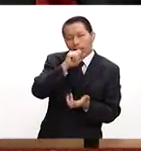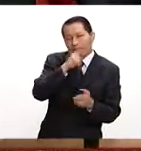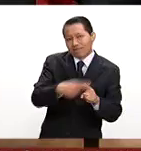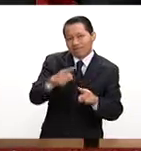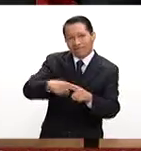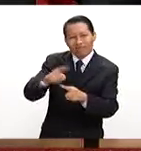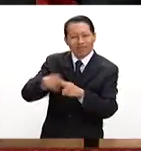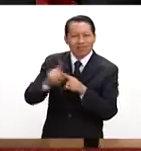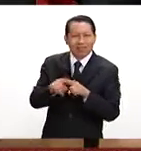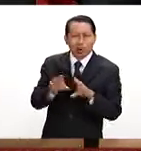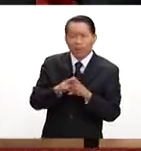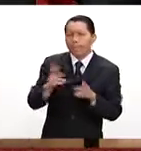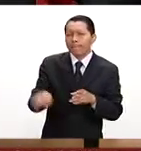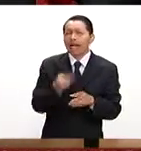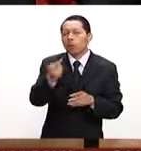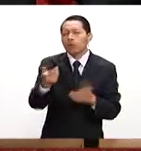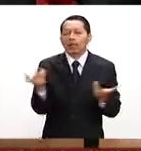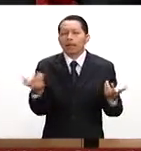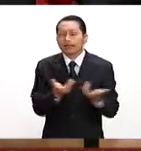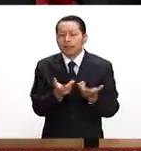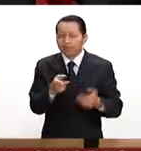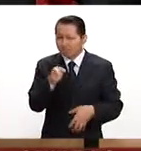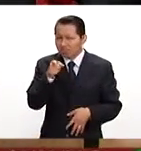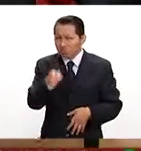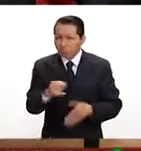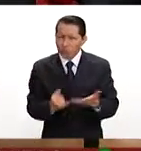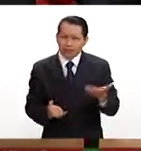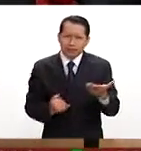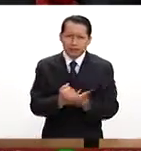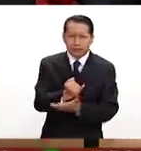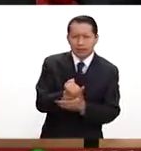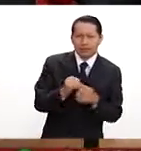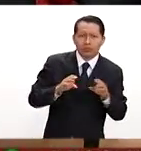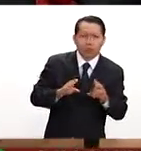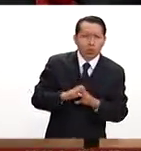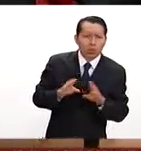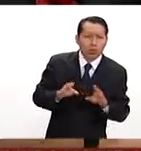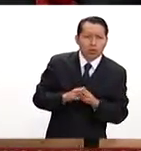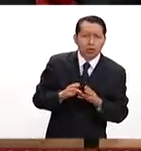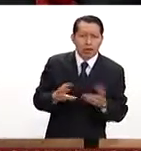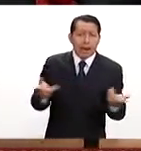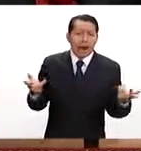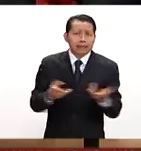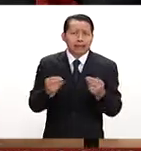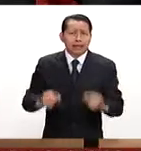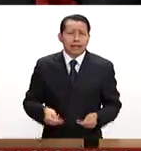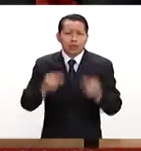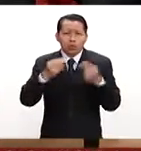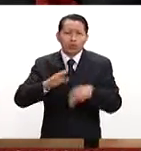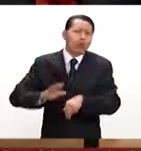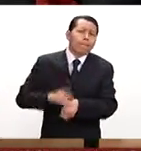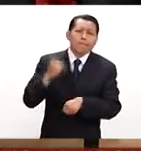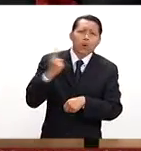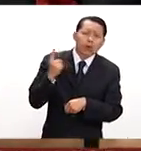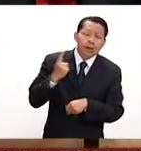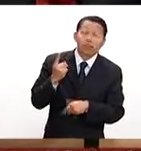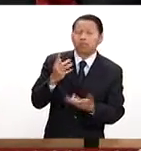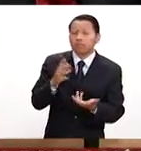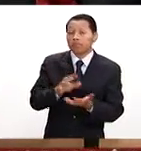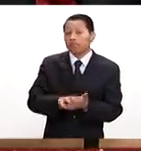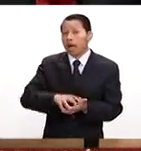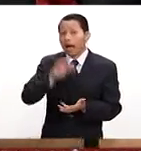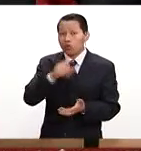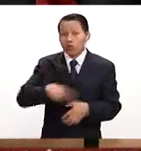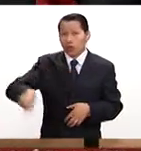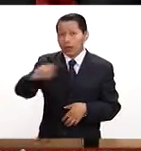otra de nuestras preguntas era: ¿y por qué decidieron hacerse esto, poner un negocio, ¿no? La verdad es que la mayor parte de